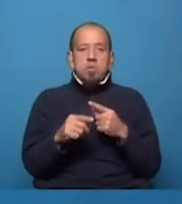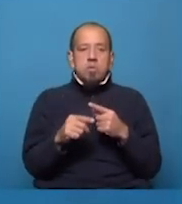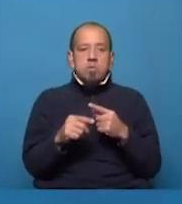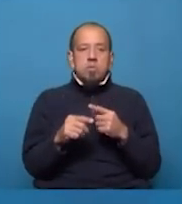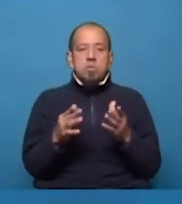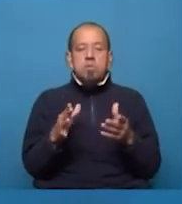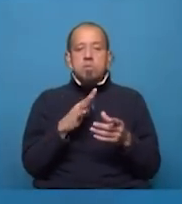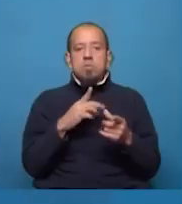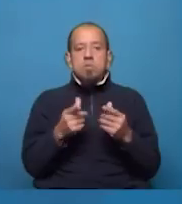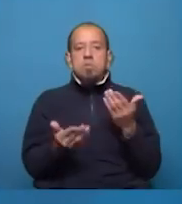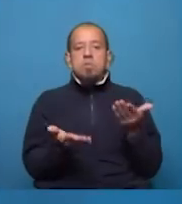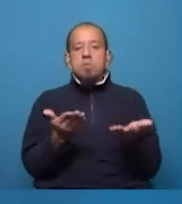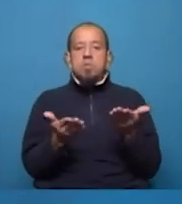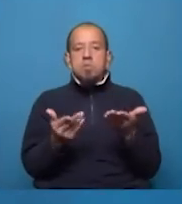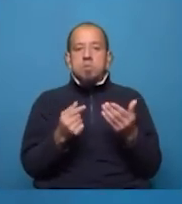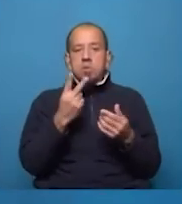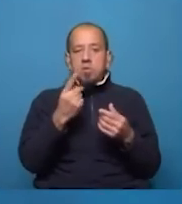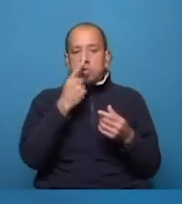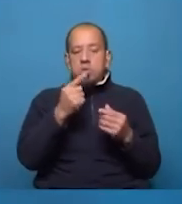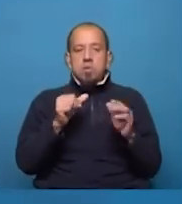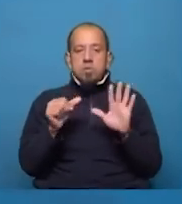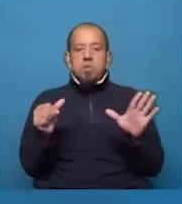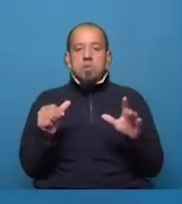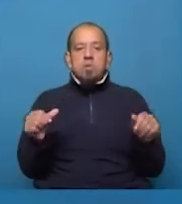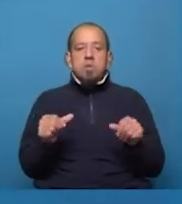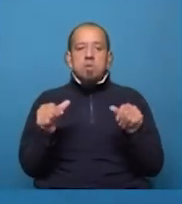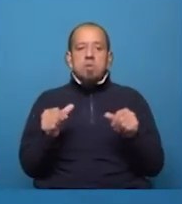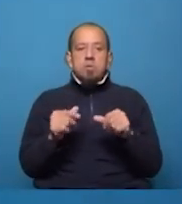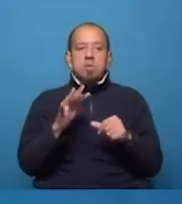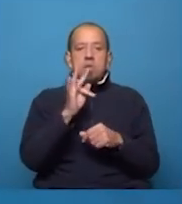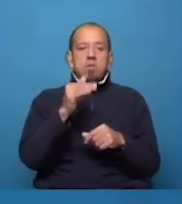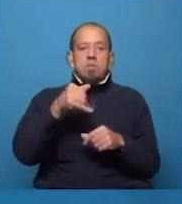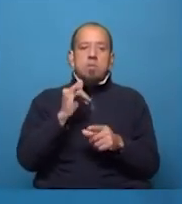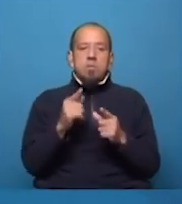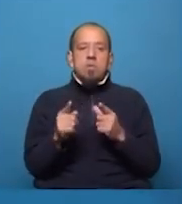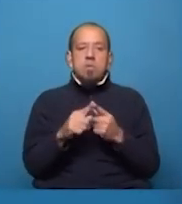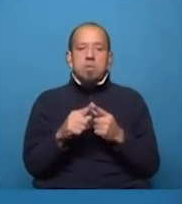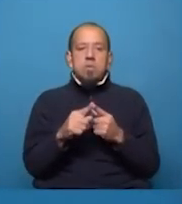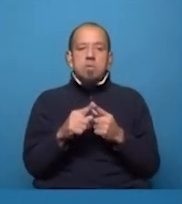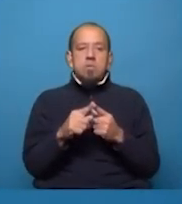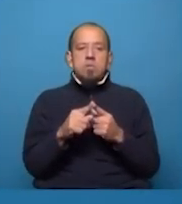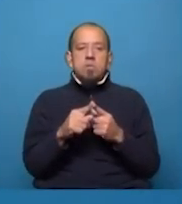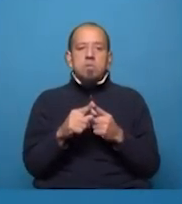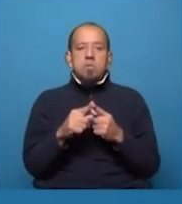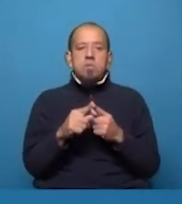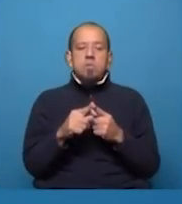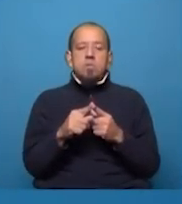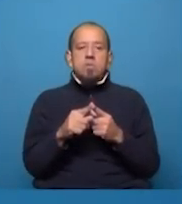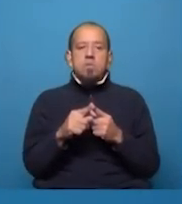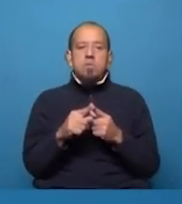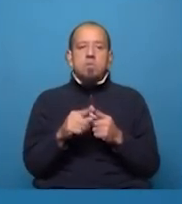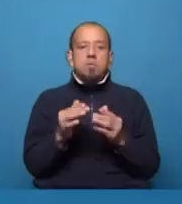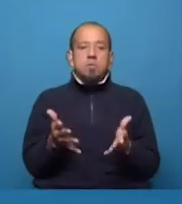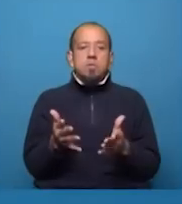Tuvimos una evaluación en el 2006 que le hizo el fondo monetario y tenían razón no es que no